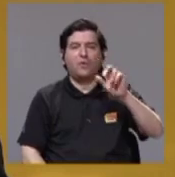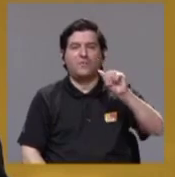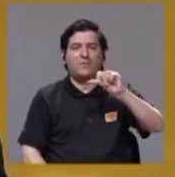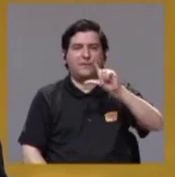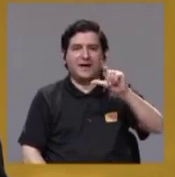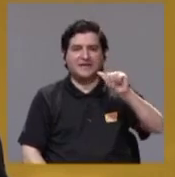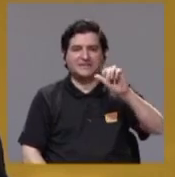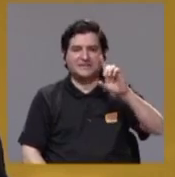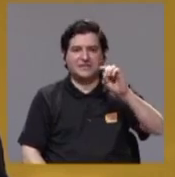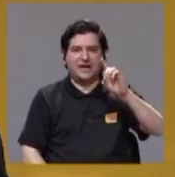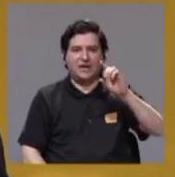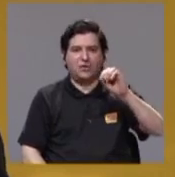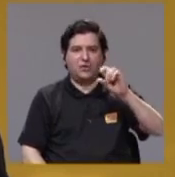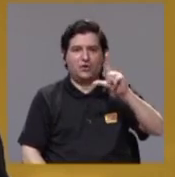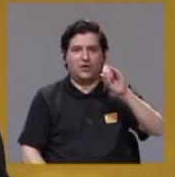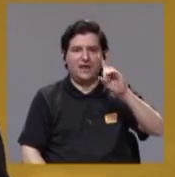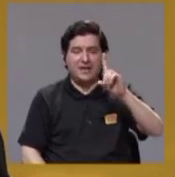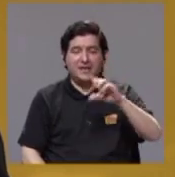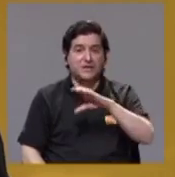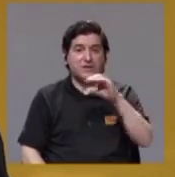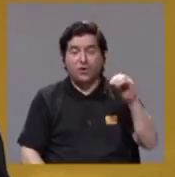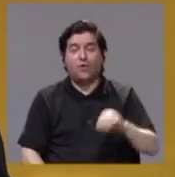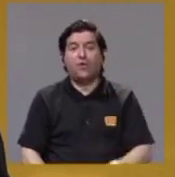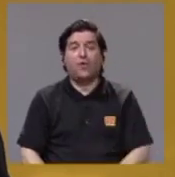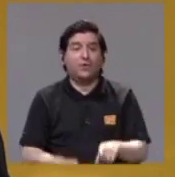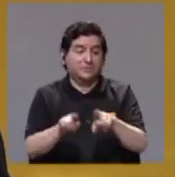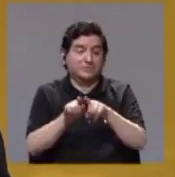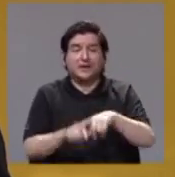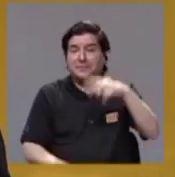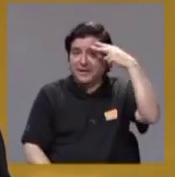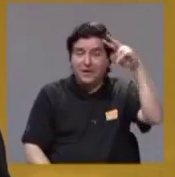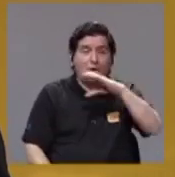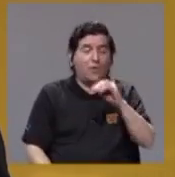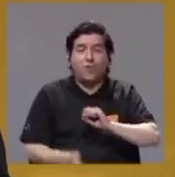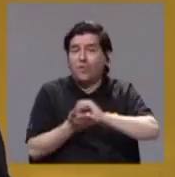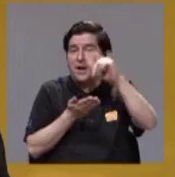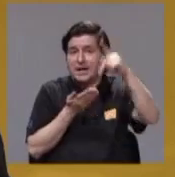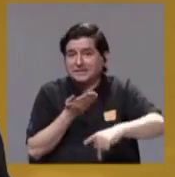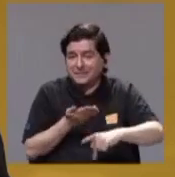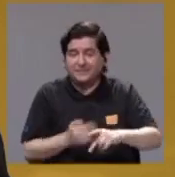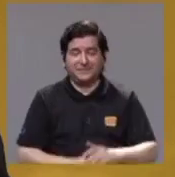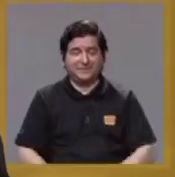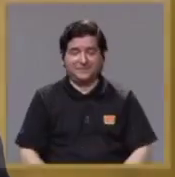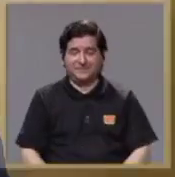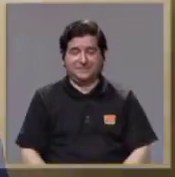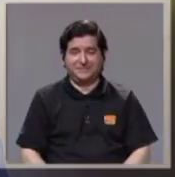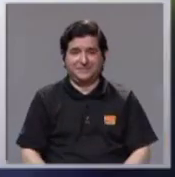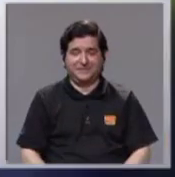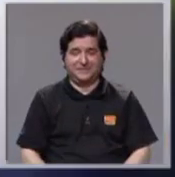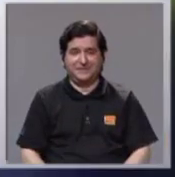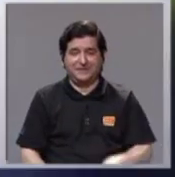donde continúa la historia y ahora es la pluma, ya no es la espada, sino que es la pluma.